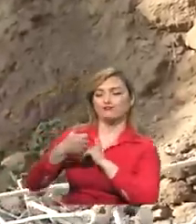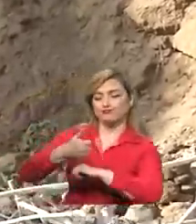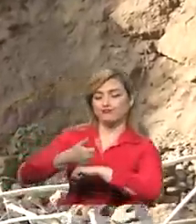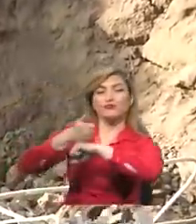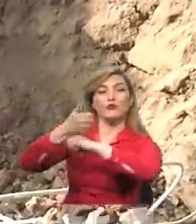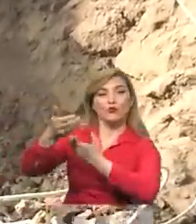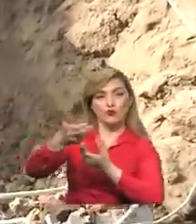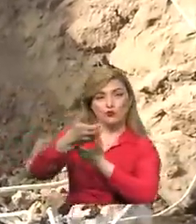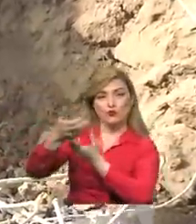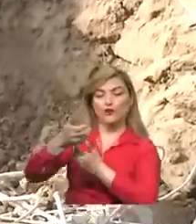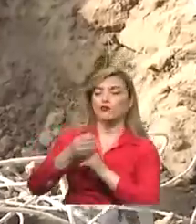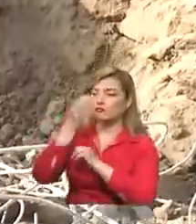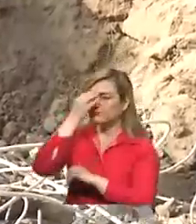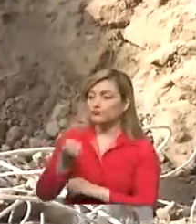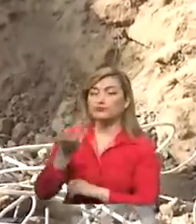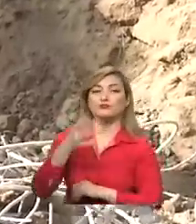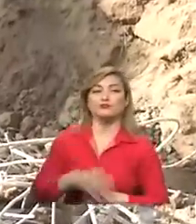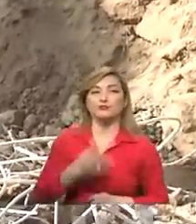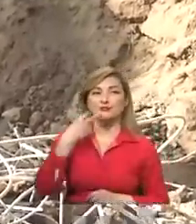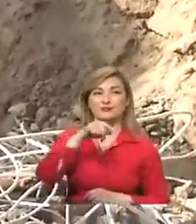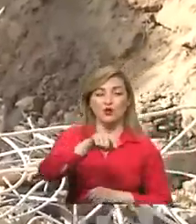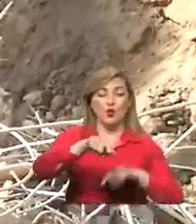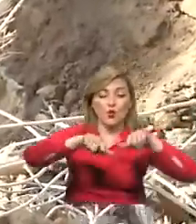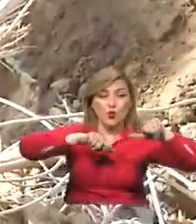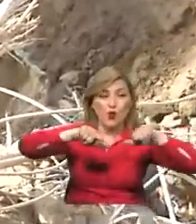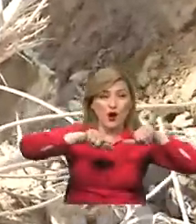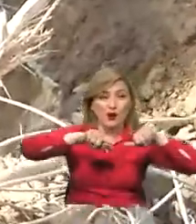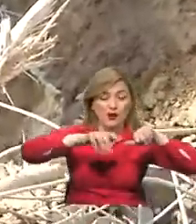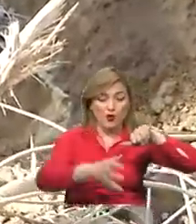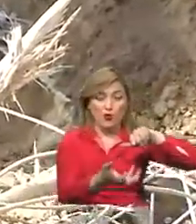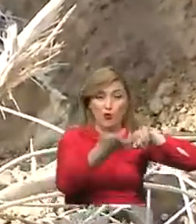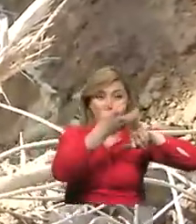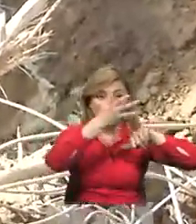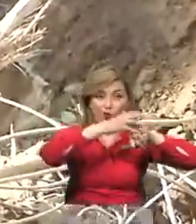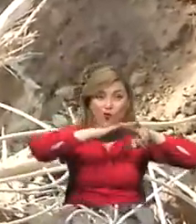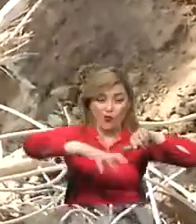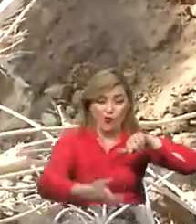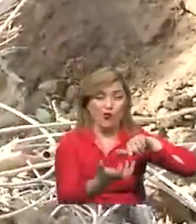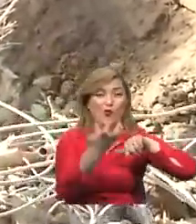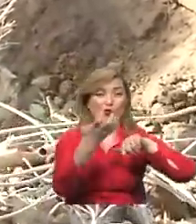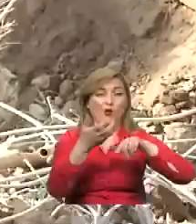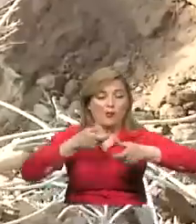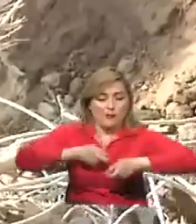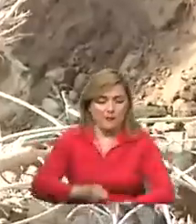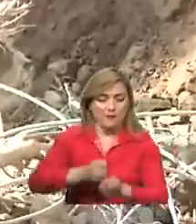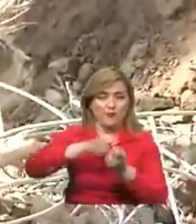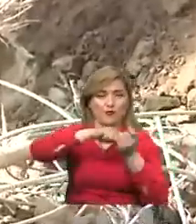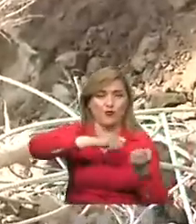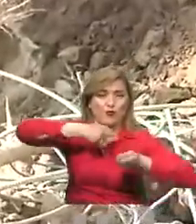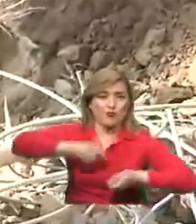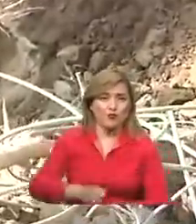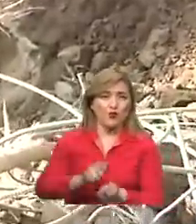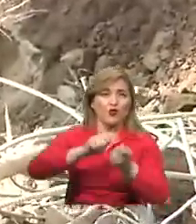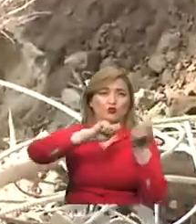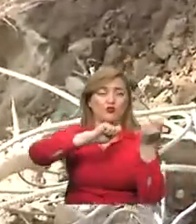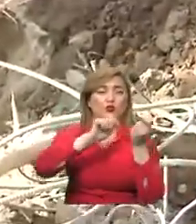buenos días, donde ustedes pueden ver esas partes que están huecas, es donde se realizó una excavación manual con todos nuestros equipos de rescate en 2